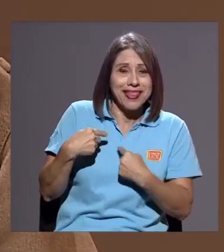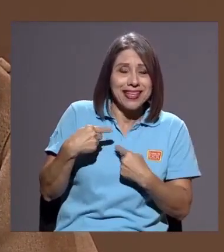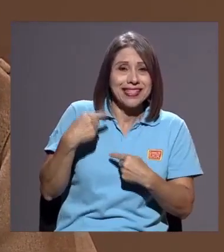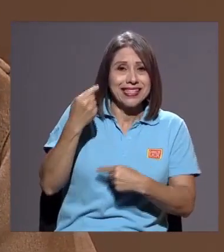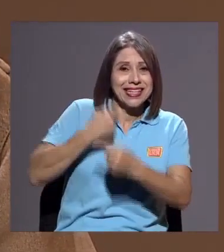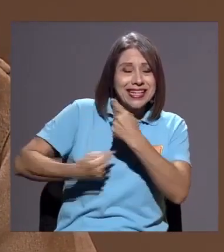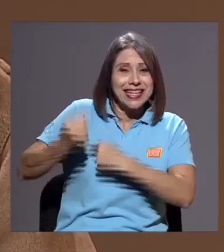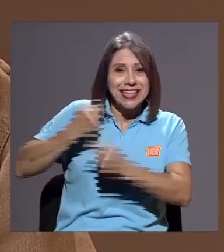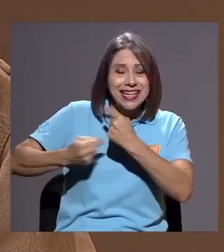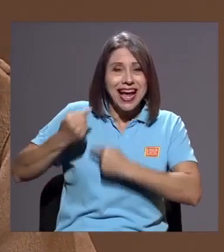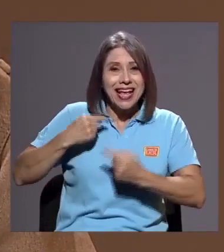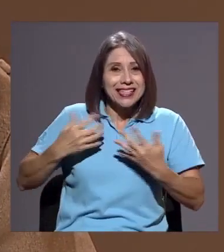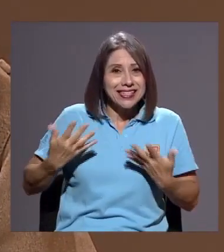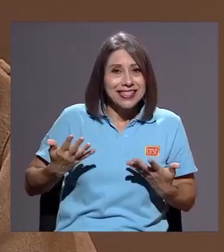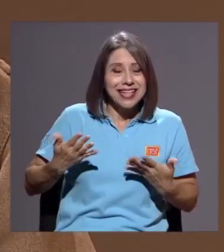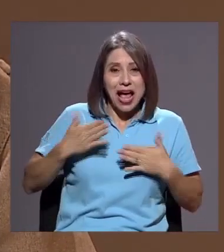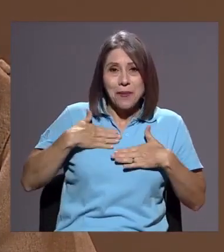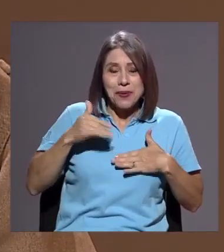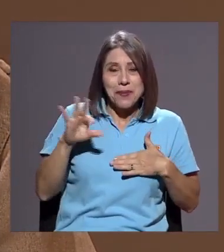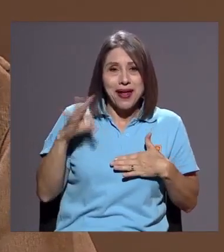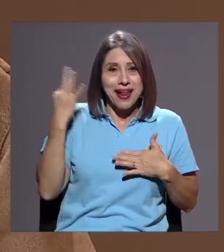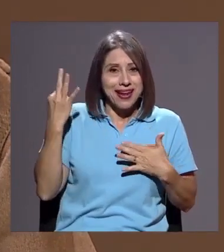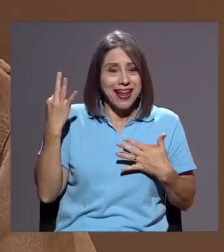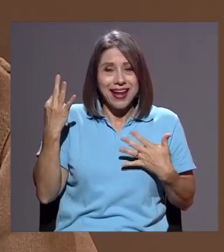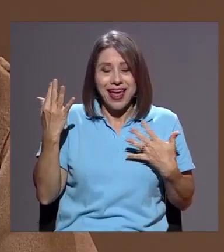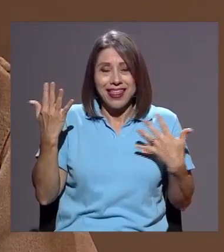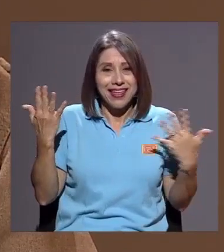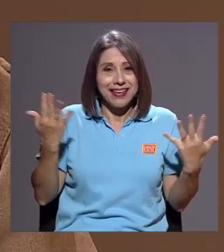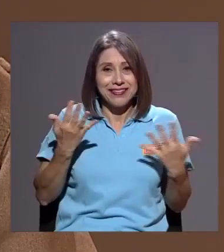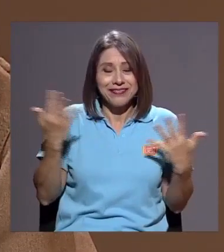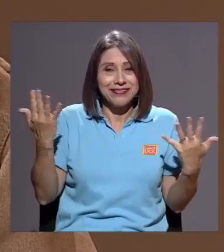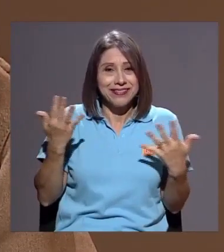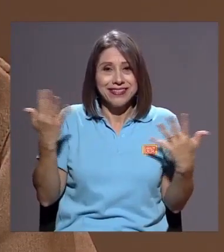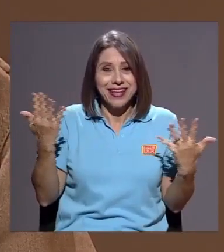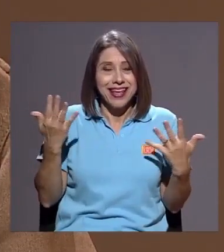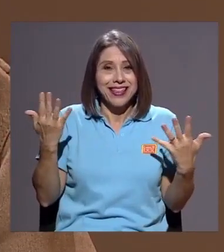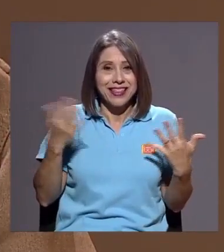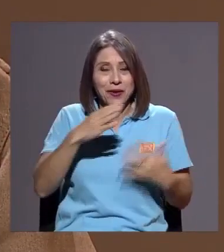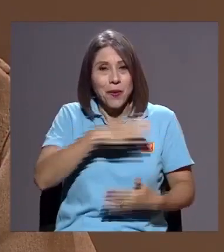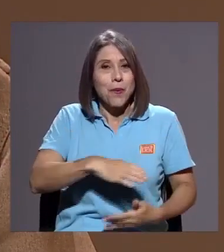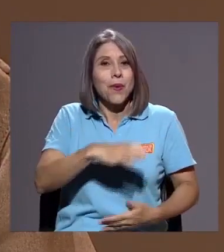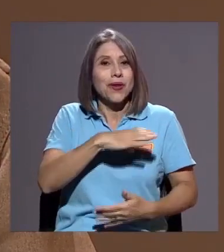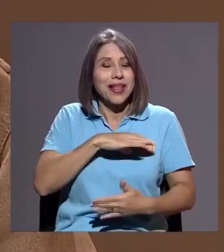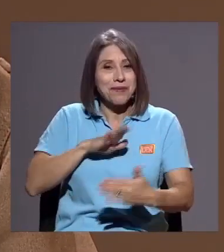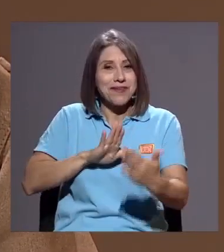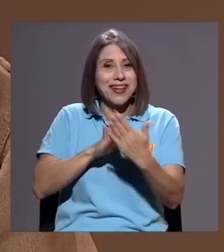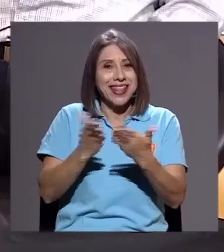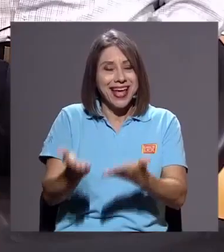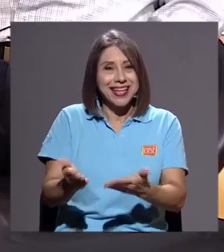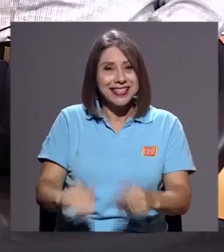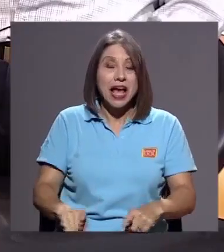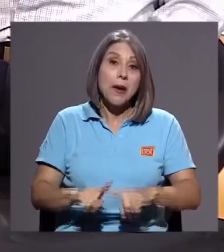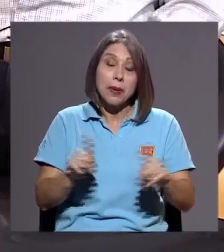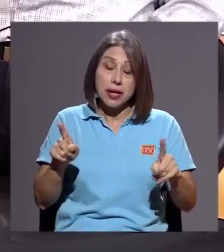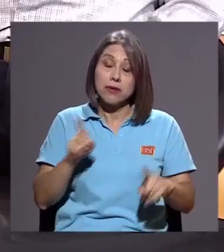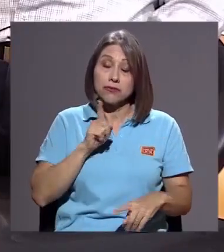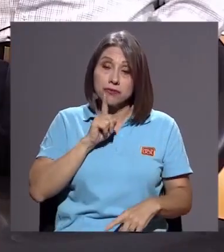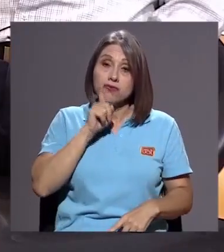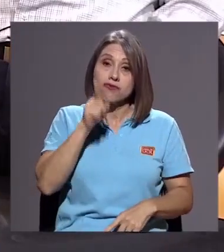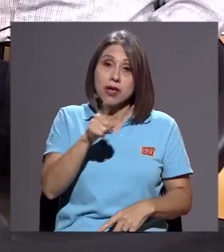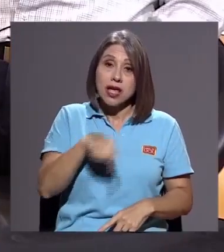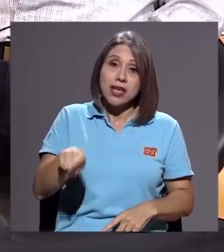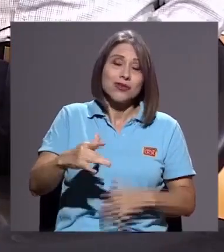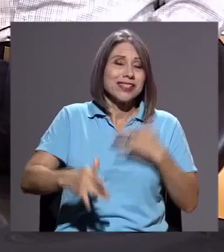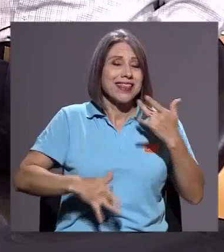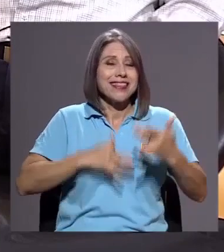críticas, ¿verdad? Críticas a mi manera de comportarme frente a ella. Pero son de un sentido